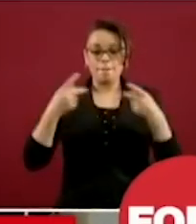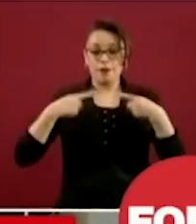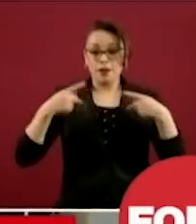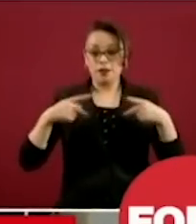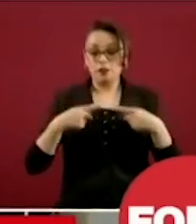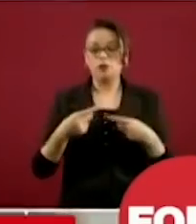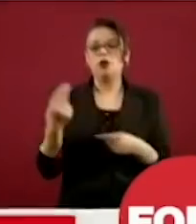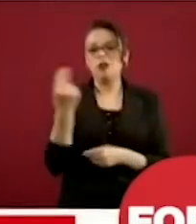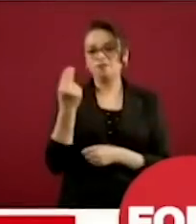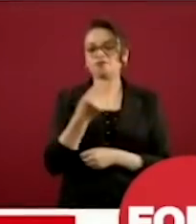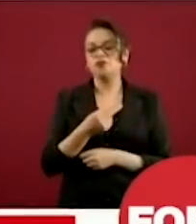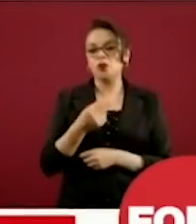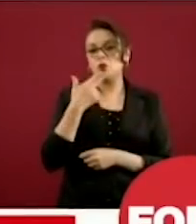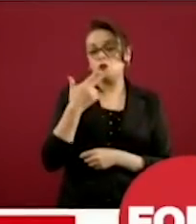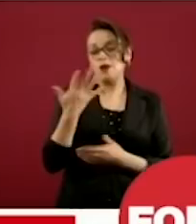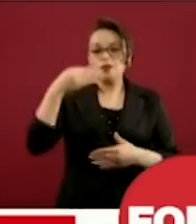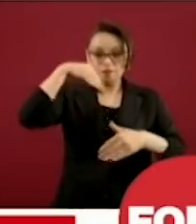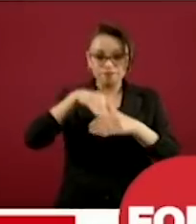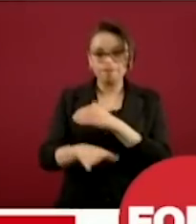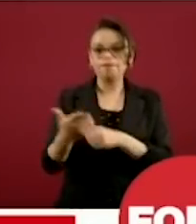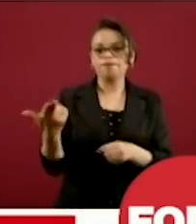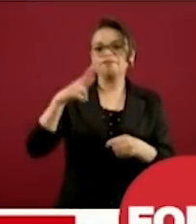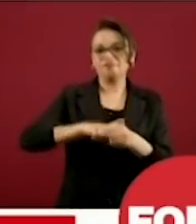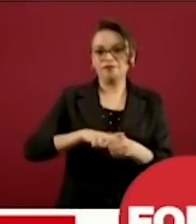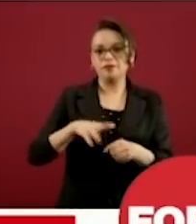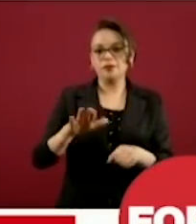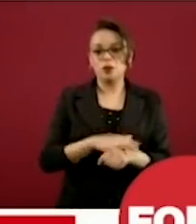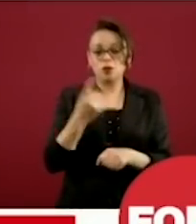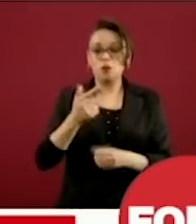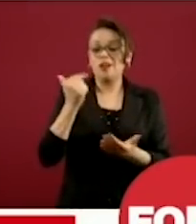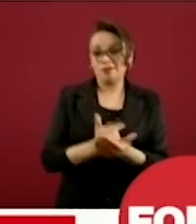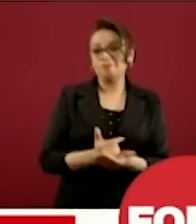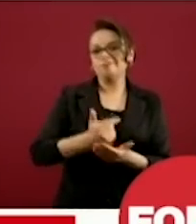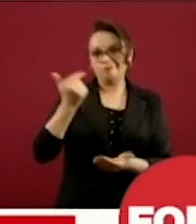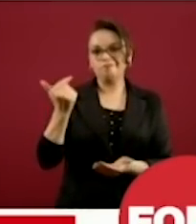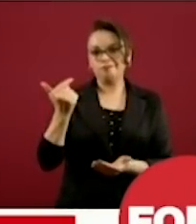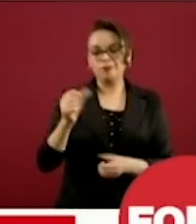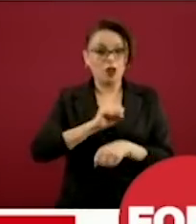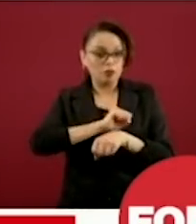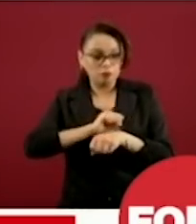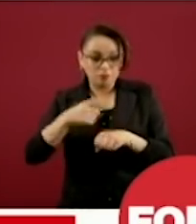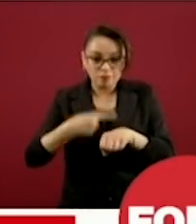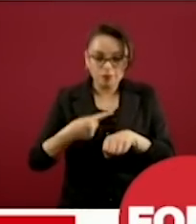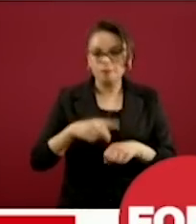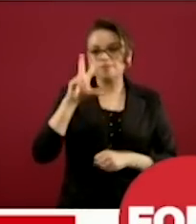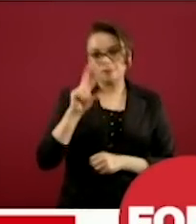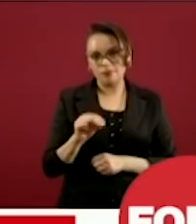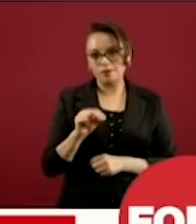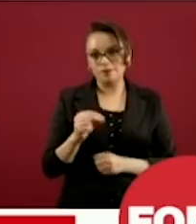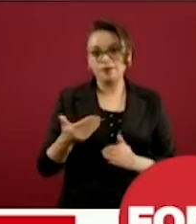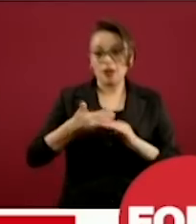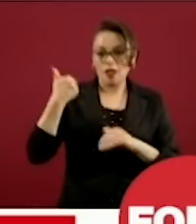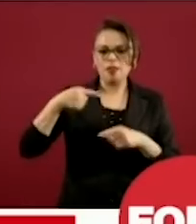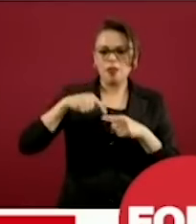ser hospitalizadas, es decir, que desarrollaron una enfermedad ya no leve, sino que en su momento presentó algún signo de alarma, por